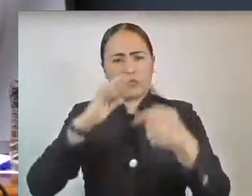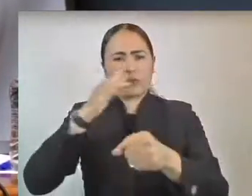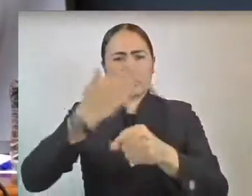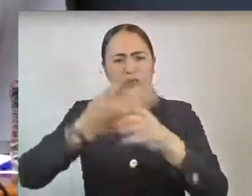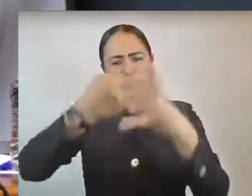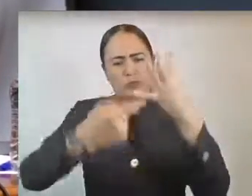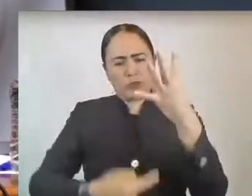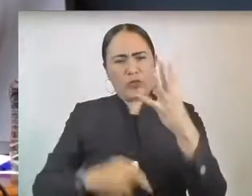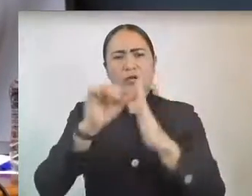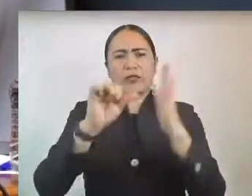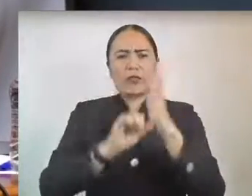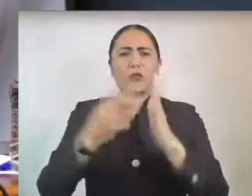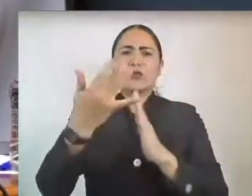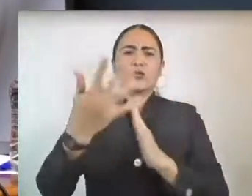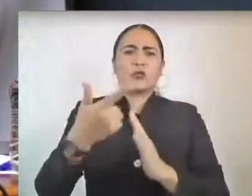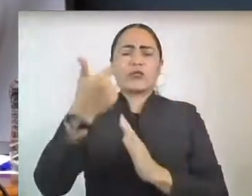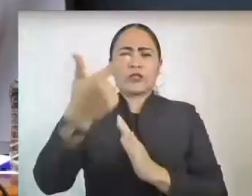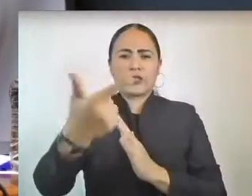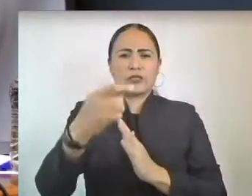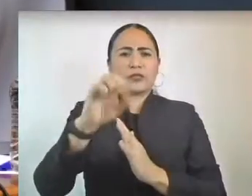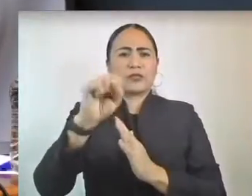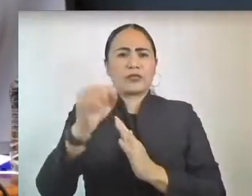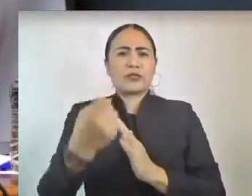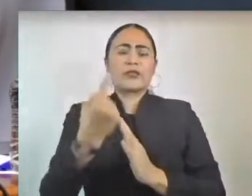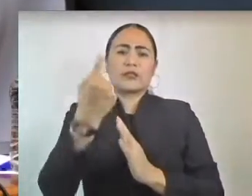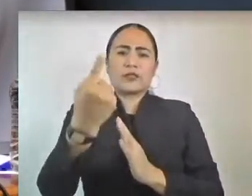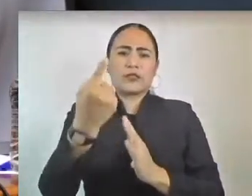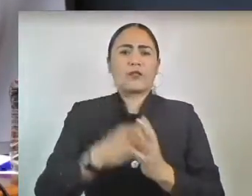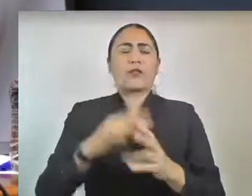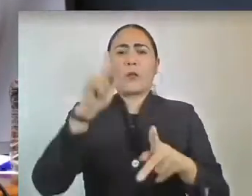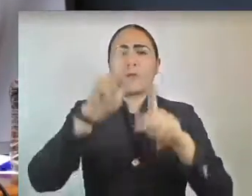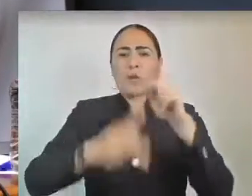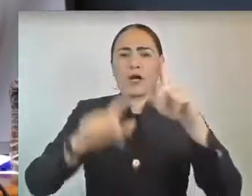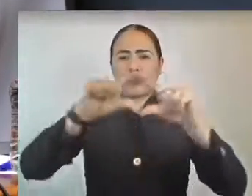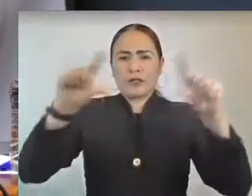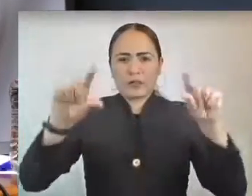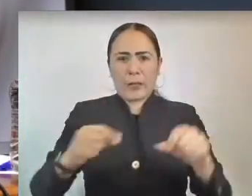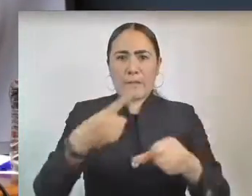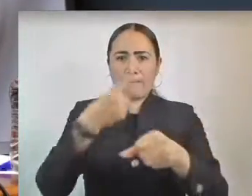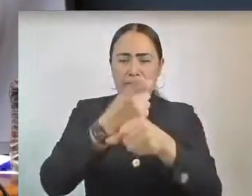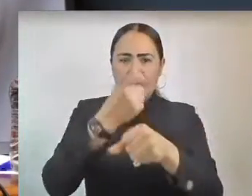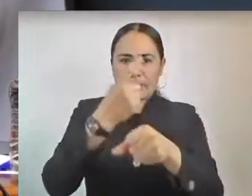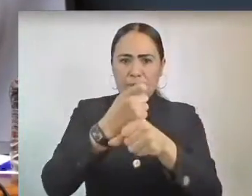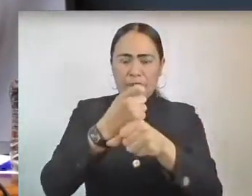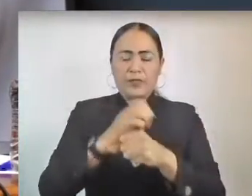artículos 57 y 61, fracciones primera,